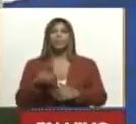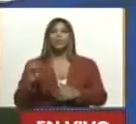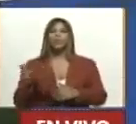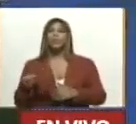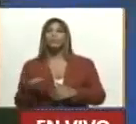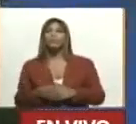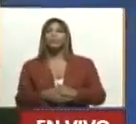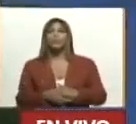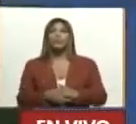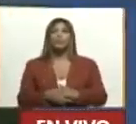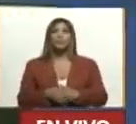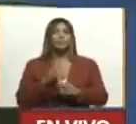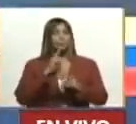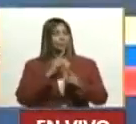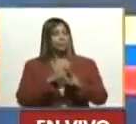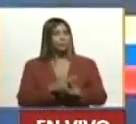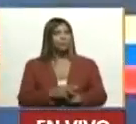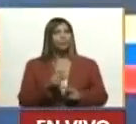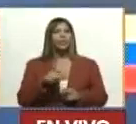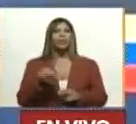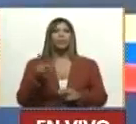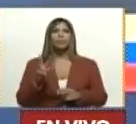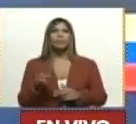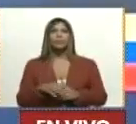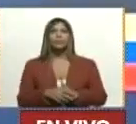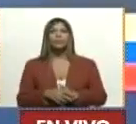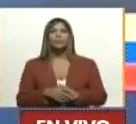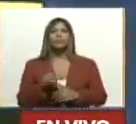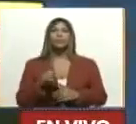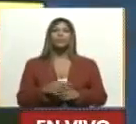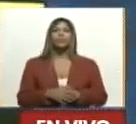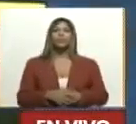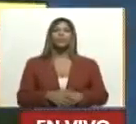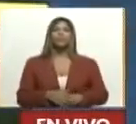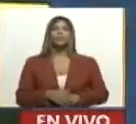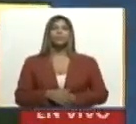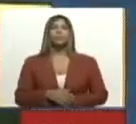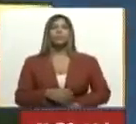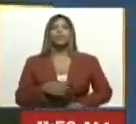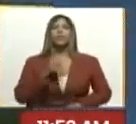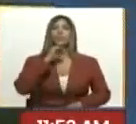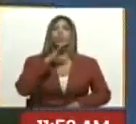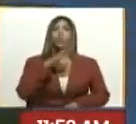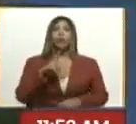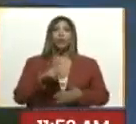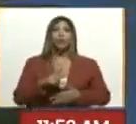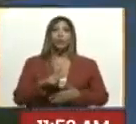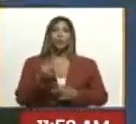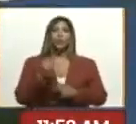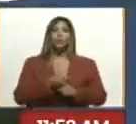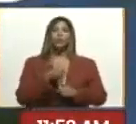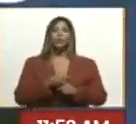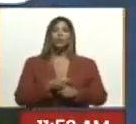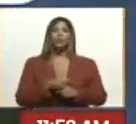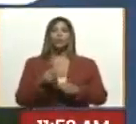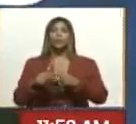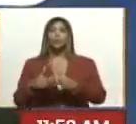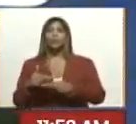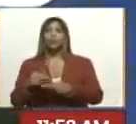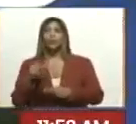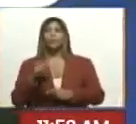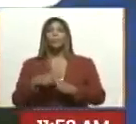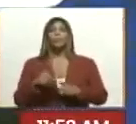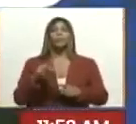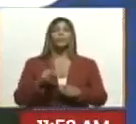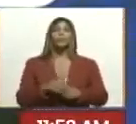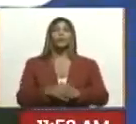González, reconocido en nuestro país, reconocido también en la historia latinoamericana de esas luchas revolucionarias, pero además como el